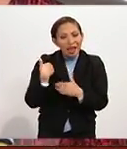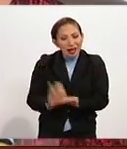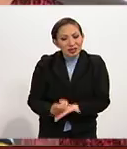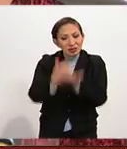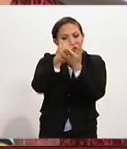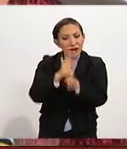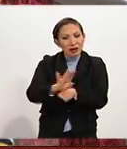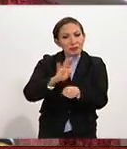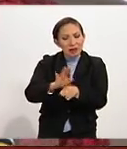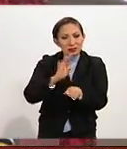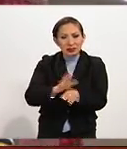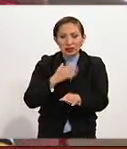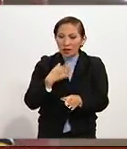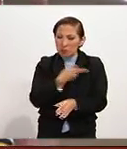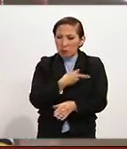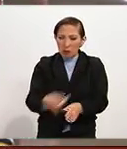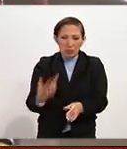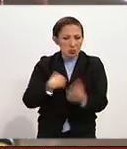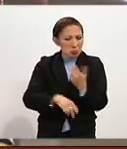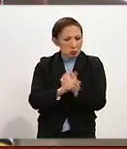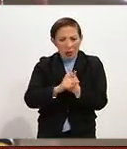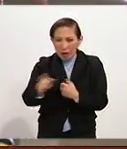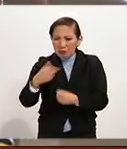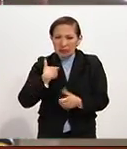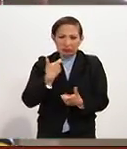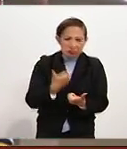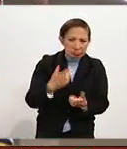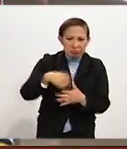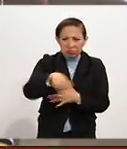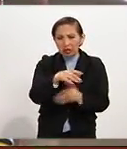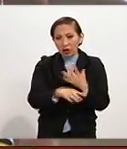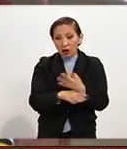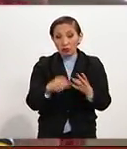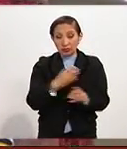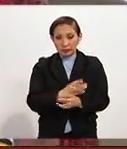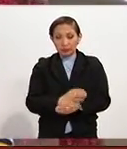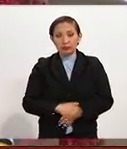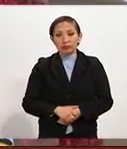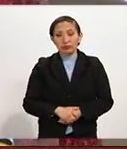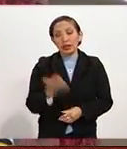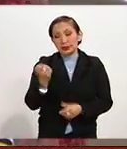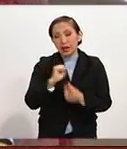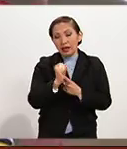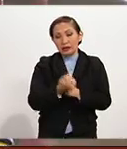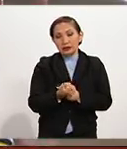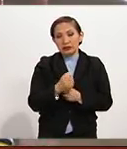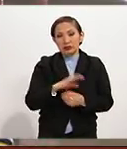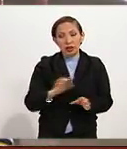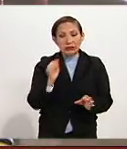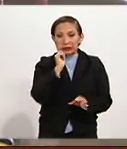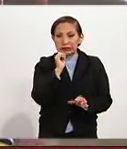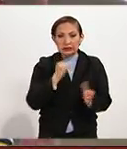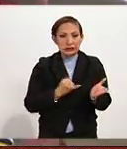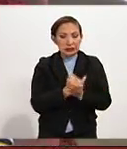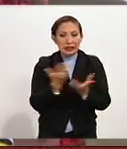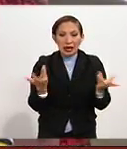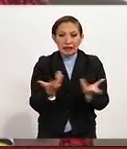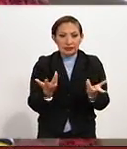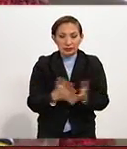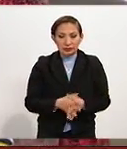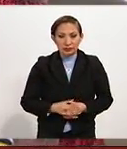de la recesión. Y principalmente esa es la situación hoy. Ayer vivimos unos acontecimientos, como